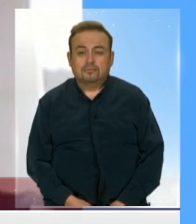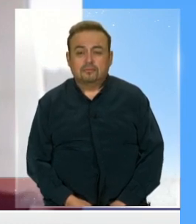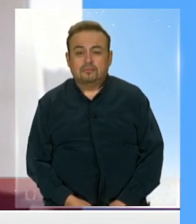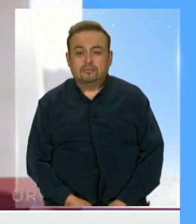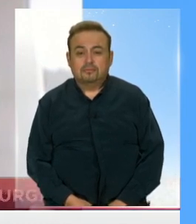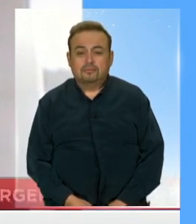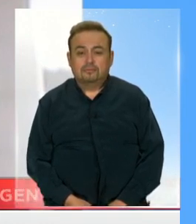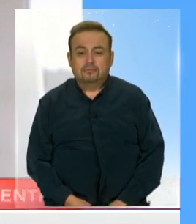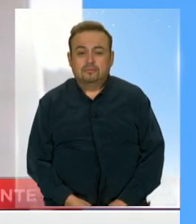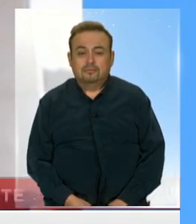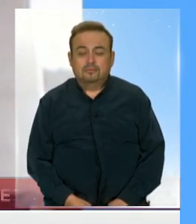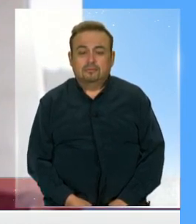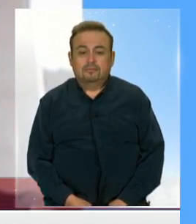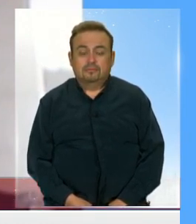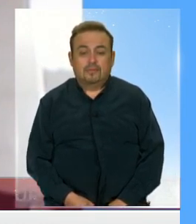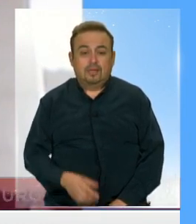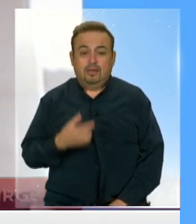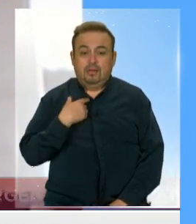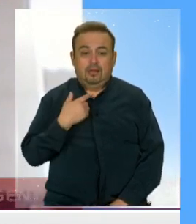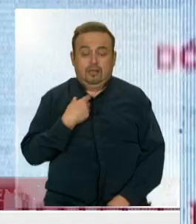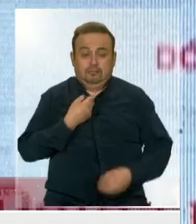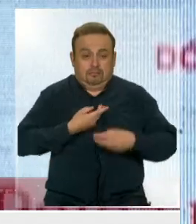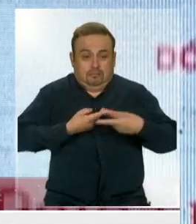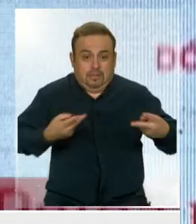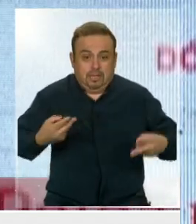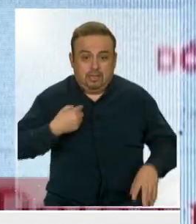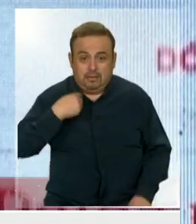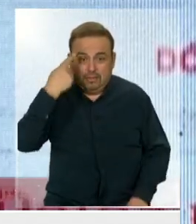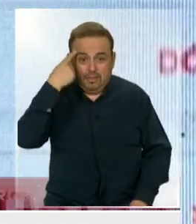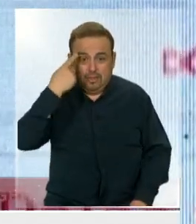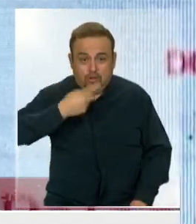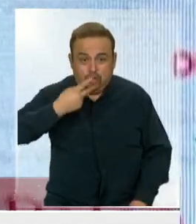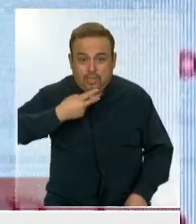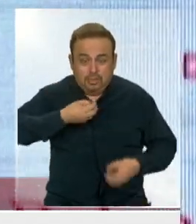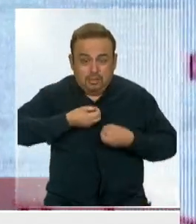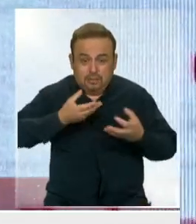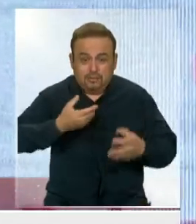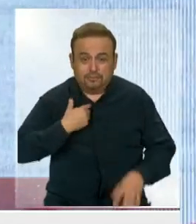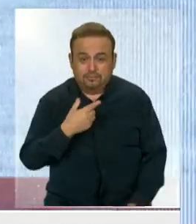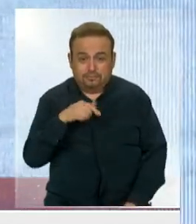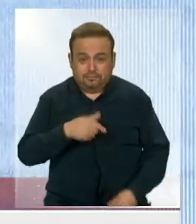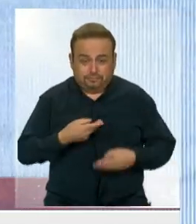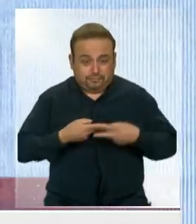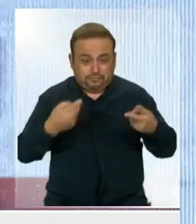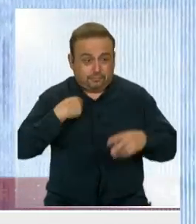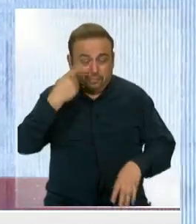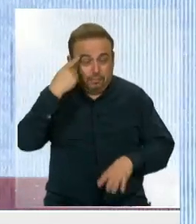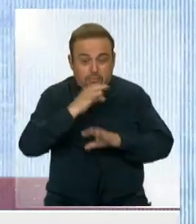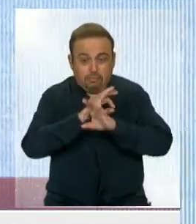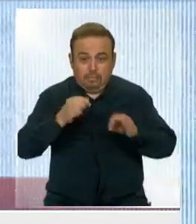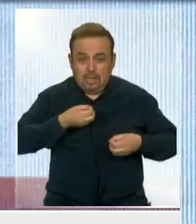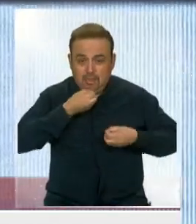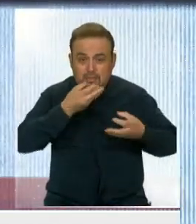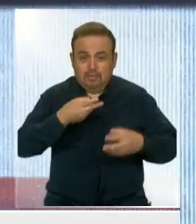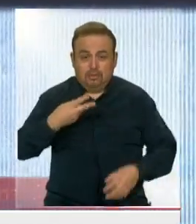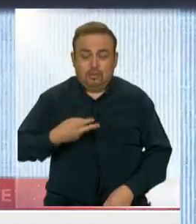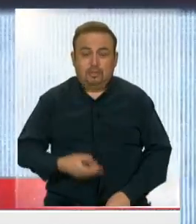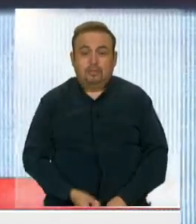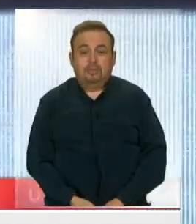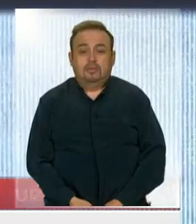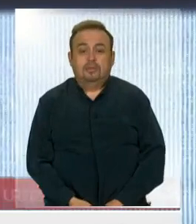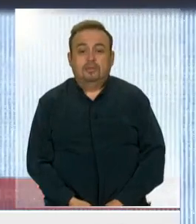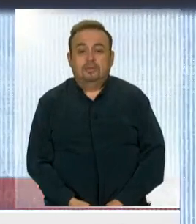No. Bueno, nunca pensé que iba a dar esta noticia en vivo. Tan joven. Al aire, nunca pensé que iba a dar esta noticia.